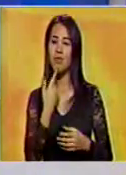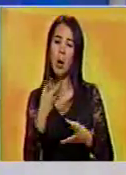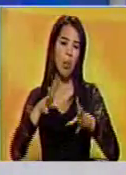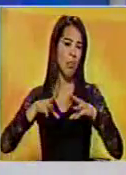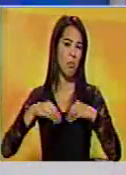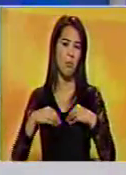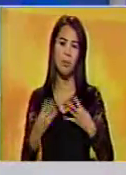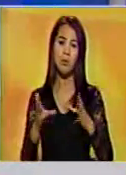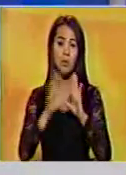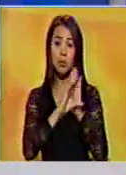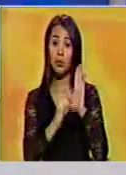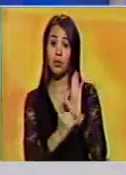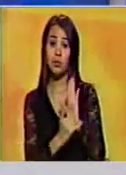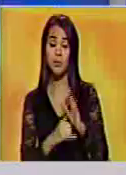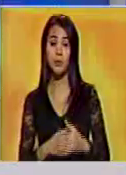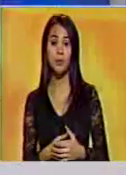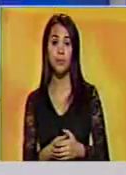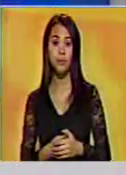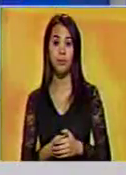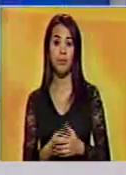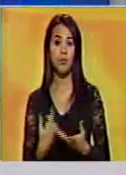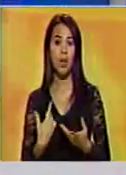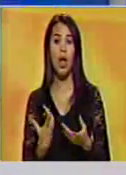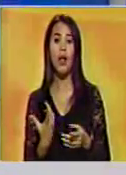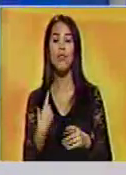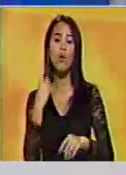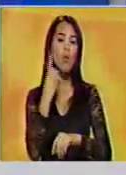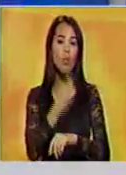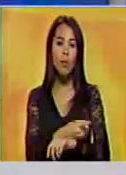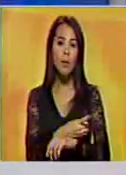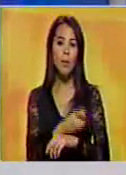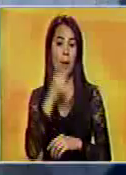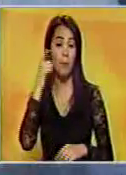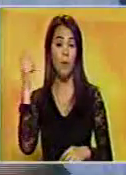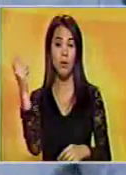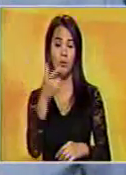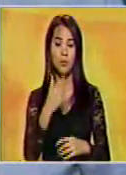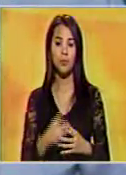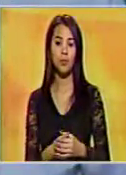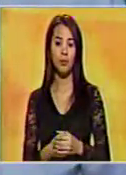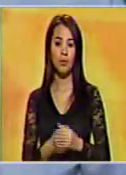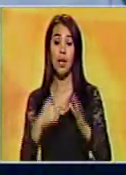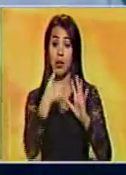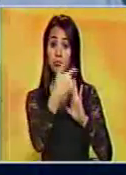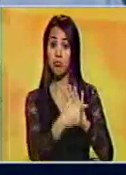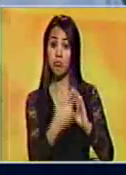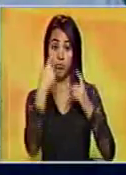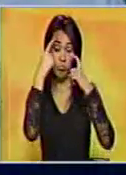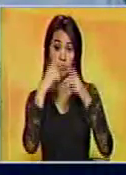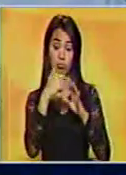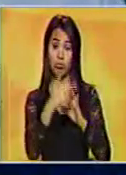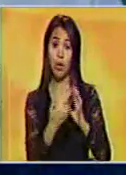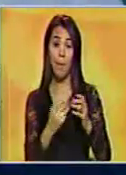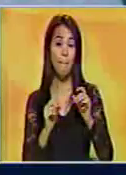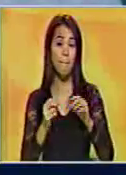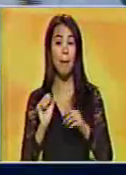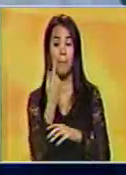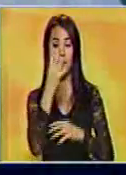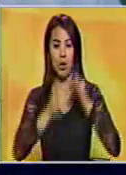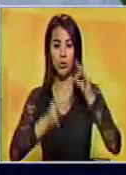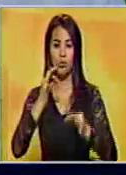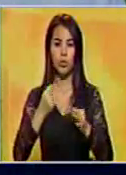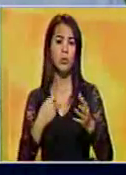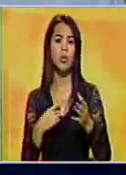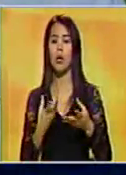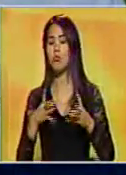ante la Asamblea Constituyente representa un desacato al clamor del pueblo. Según denunció, la estrategia del partido Primero Justicia siempre fue desconocer